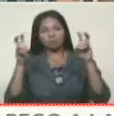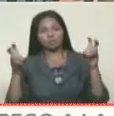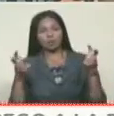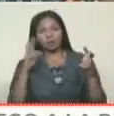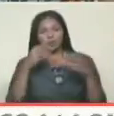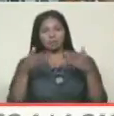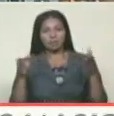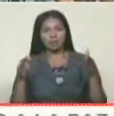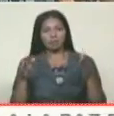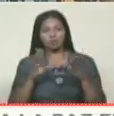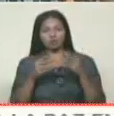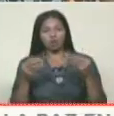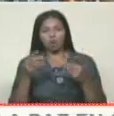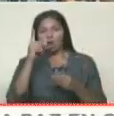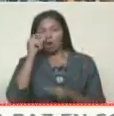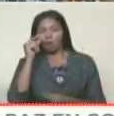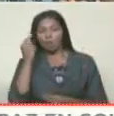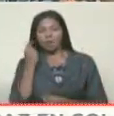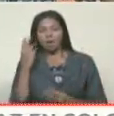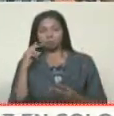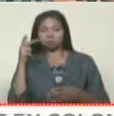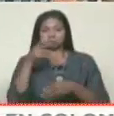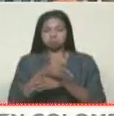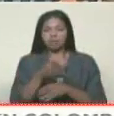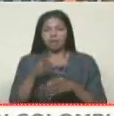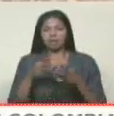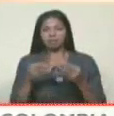chamos y a todos los niños, abiertas para que los vengan a disfrutar